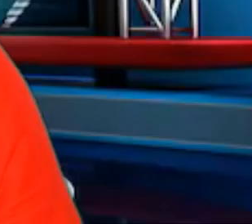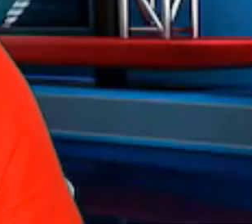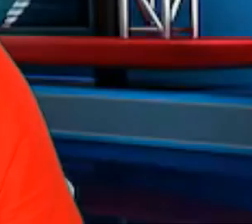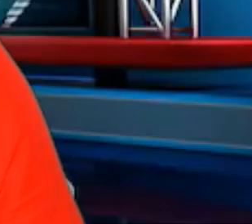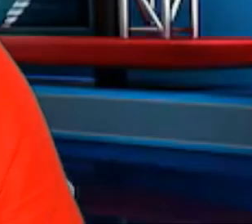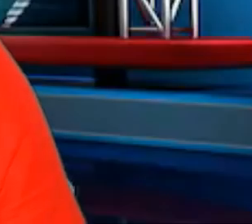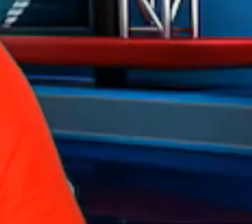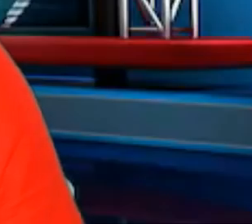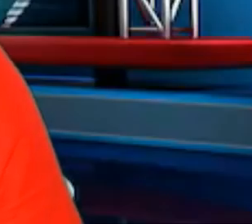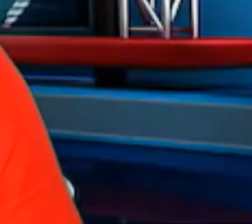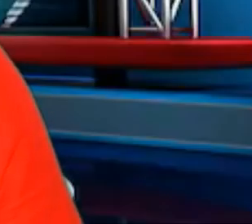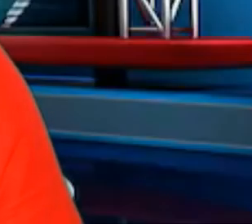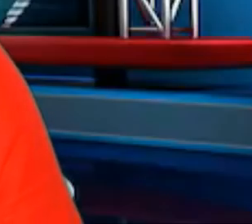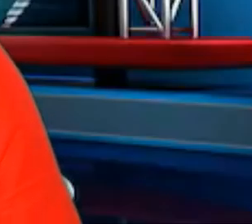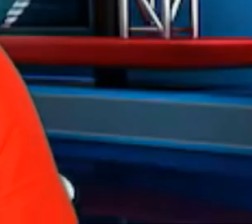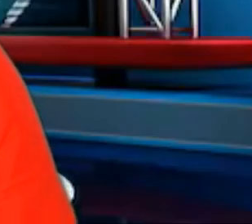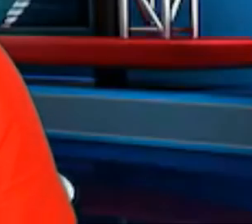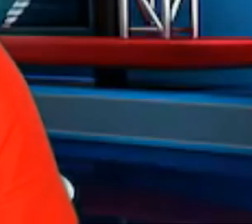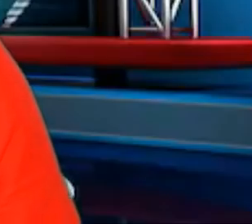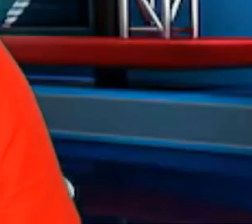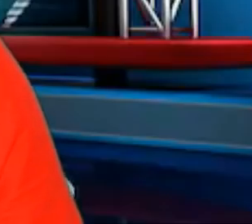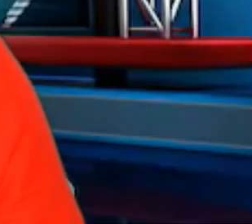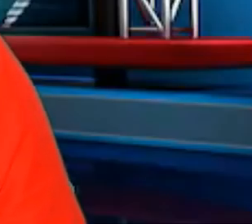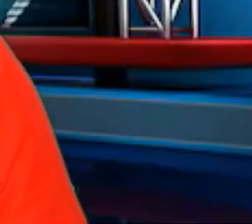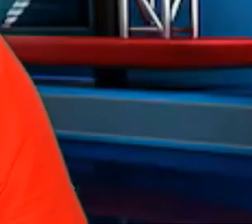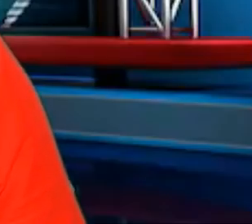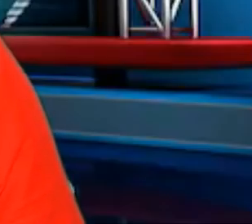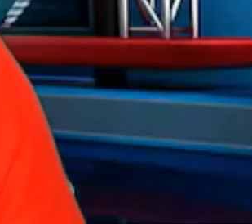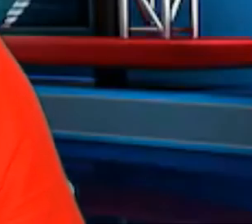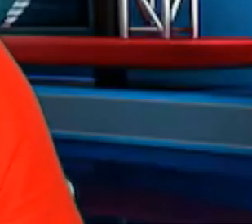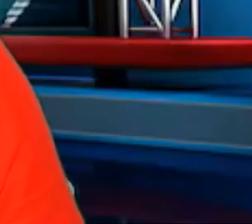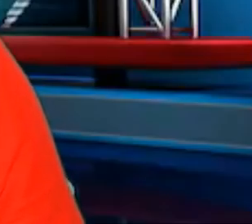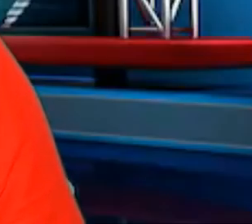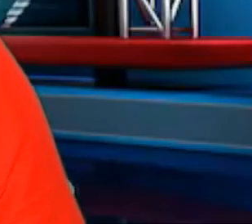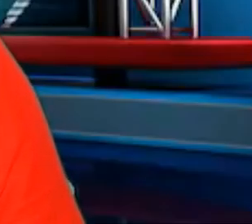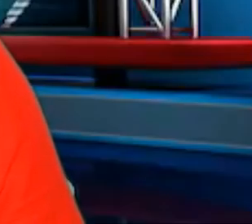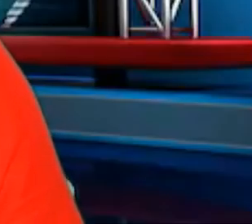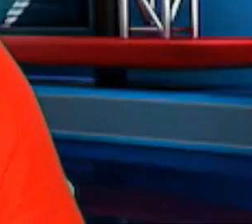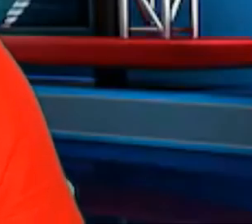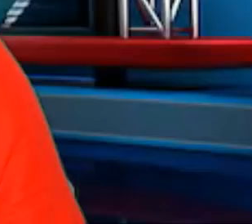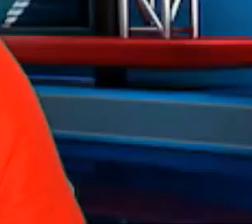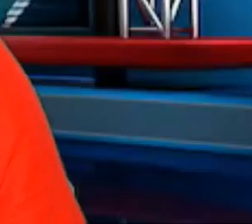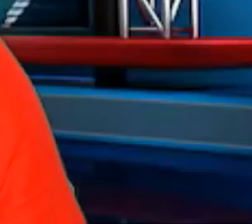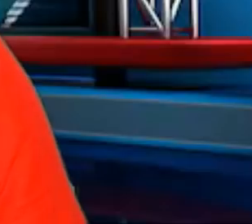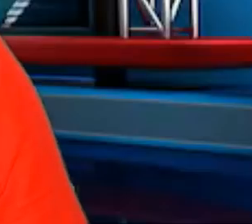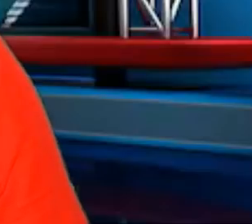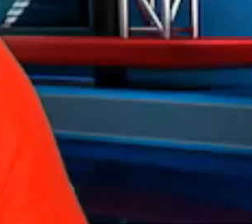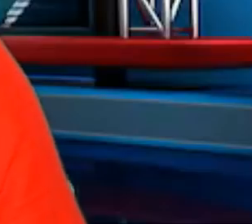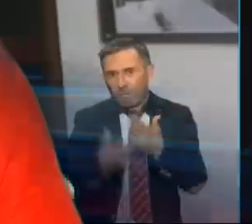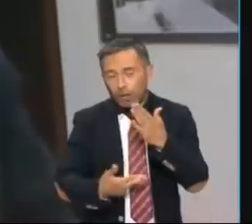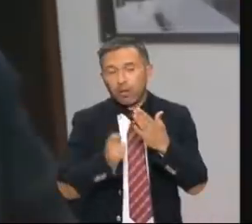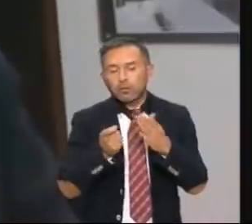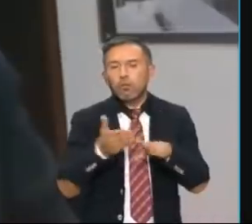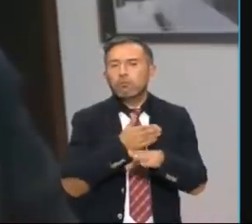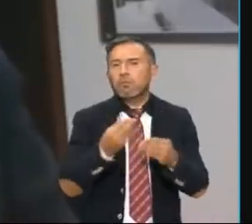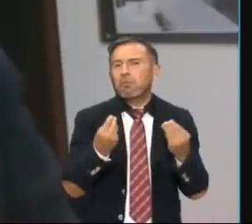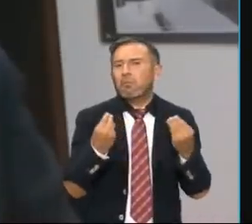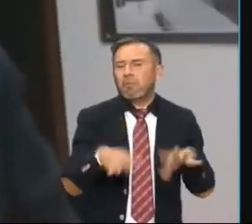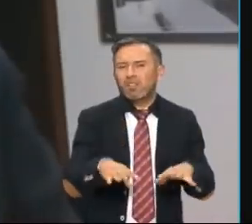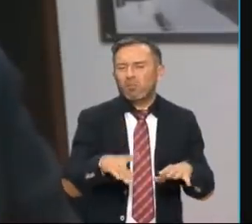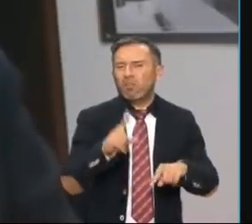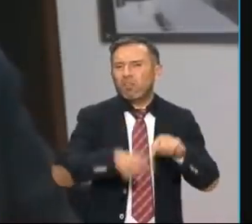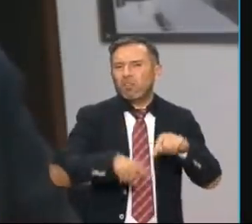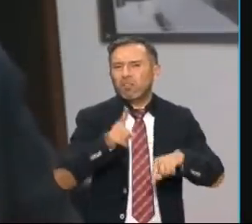estas advertencias de Félix Salgado Macedonio. Vamos a ver parte de lo que decía este impresentable de Lorenzo Córdoba. Es una lógica